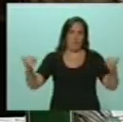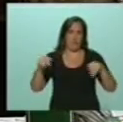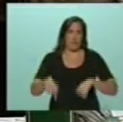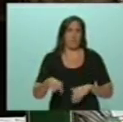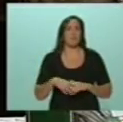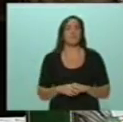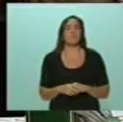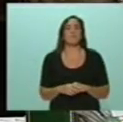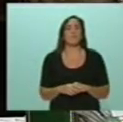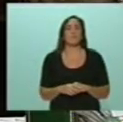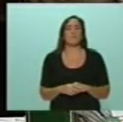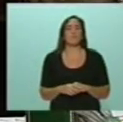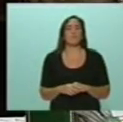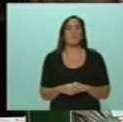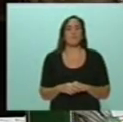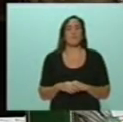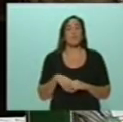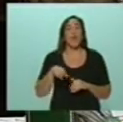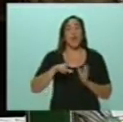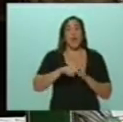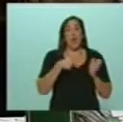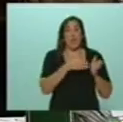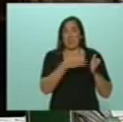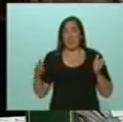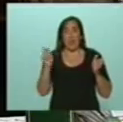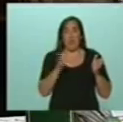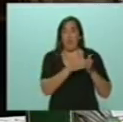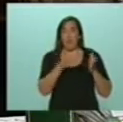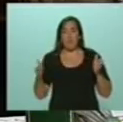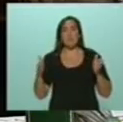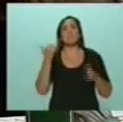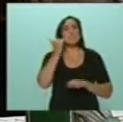En este periodo se presentaron exactamente